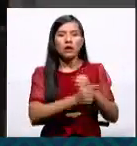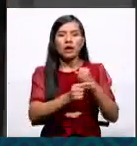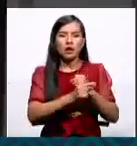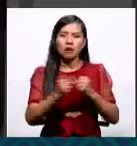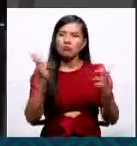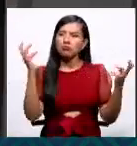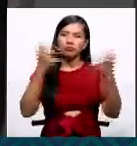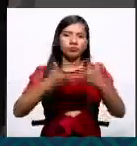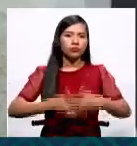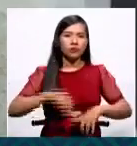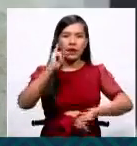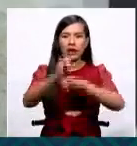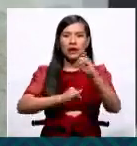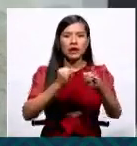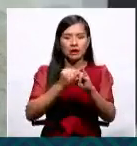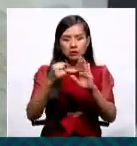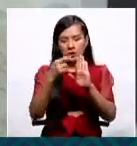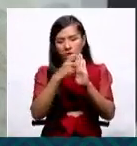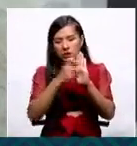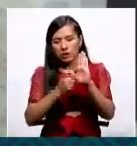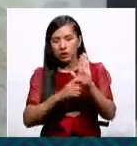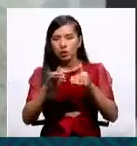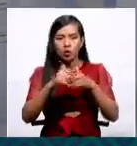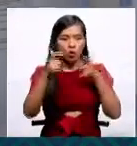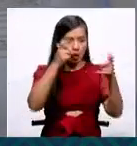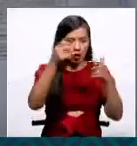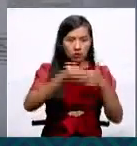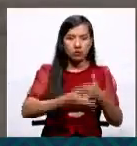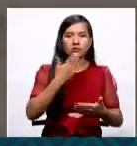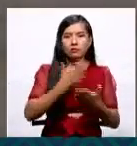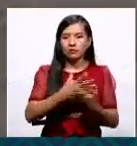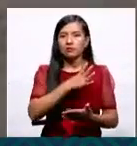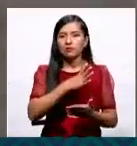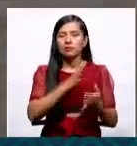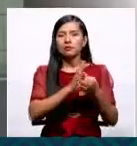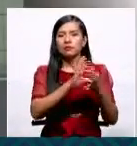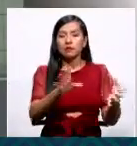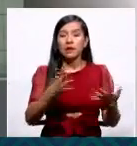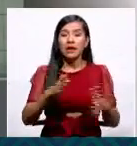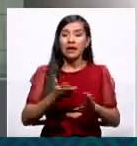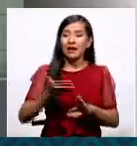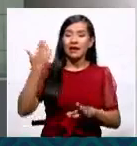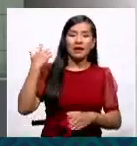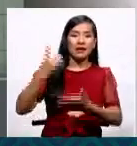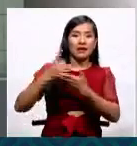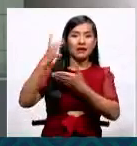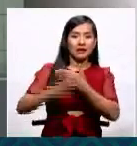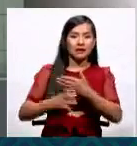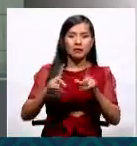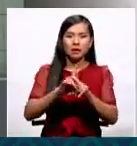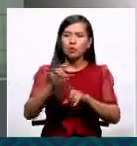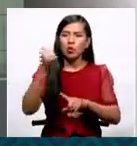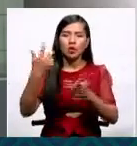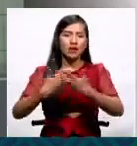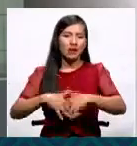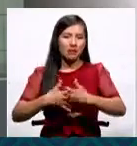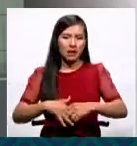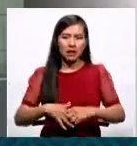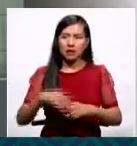requisitos internacionales de seguridad alimentaria y control de calidad. Asimismo, en una auditoría en diciembre, la empresa Anheuser-Busch InBev,